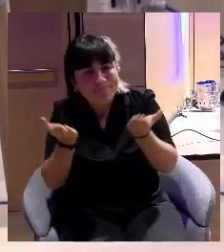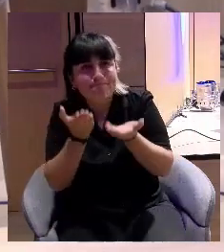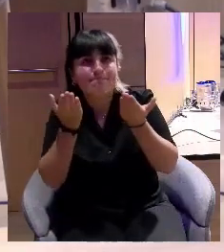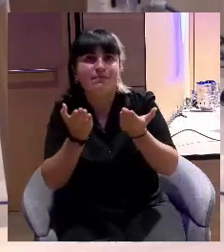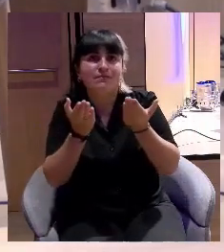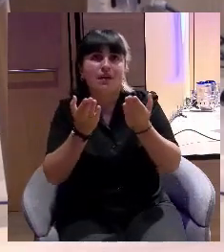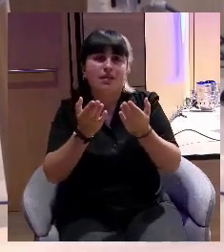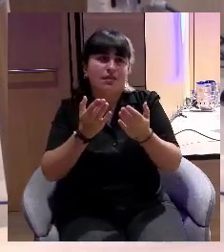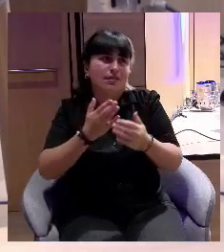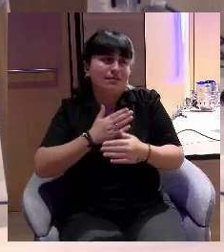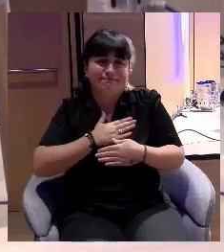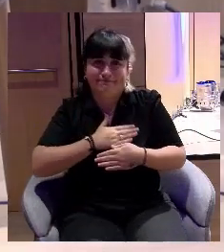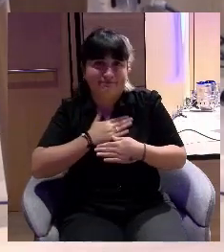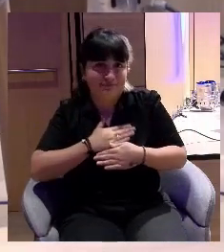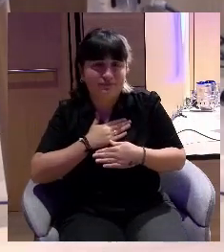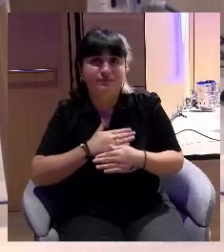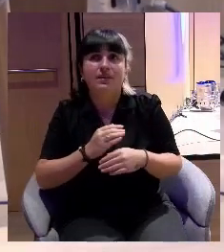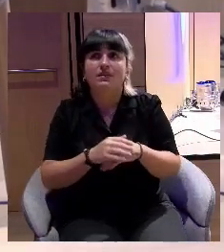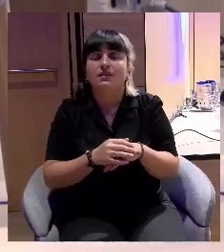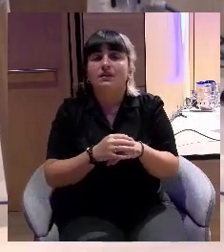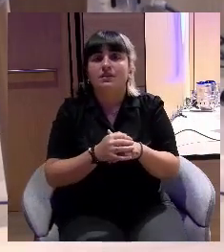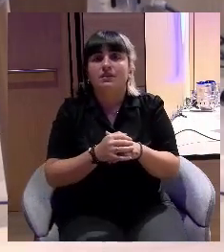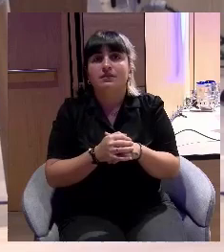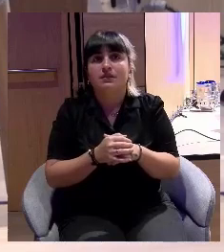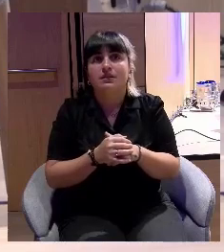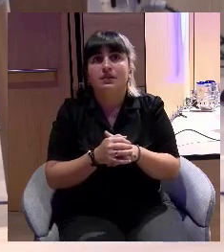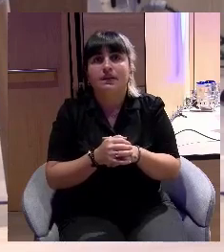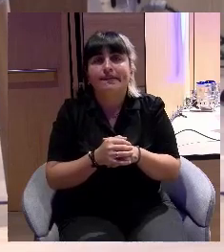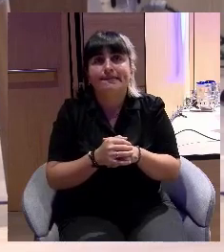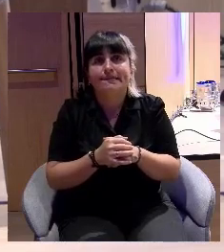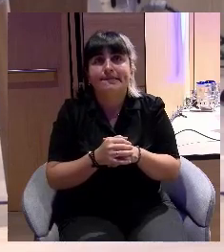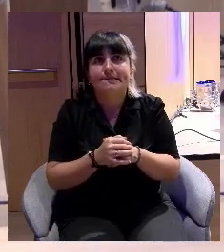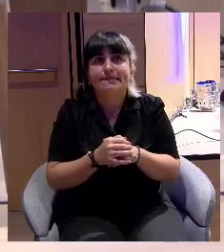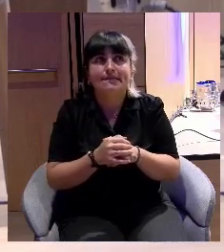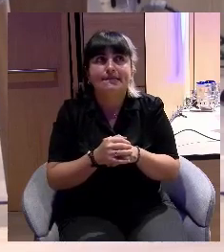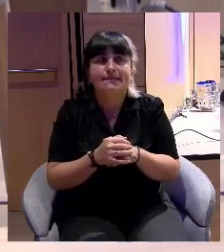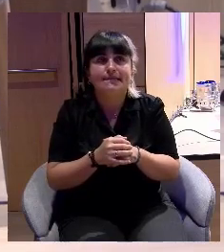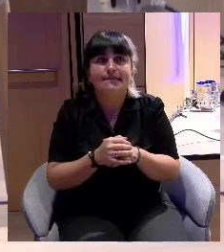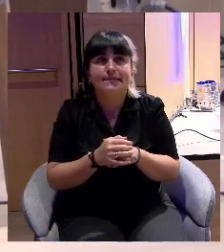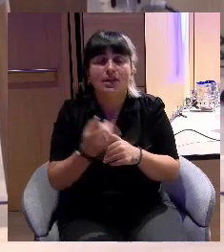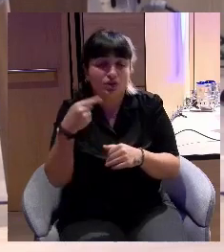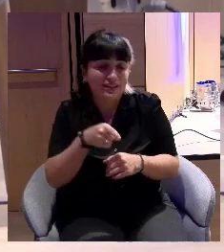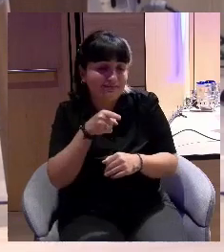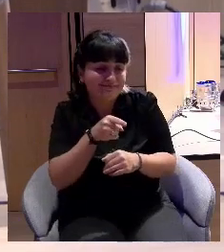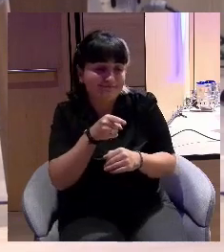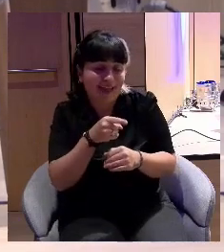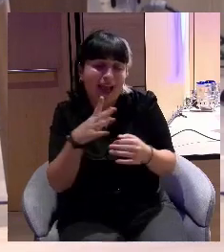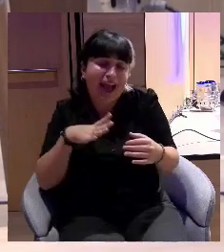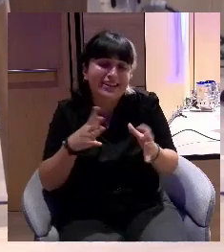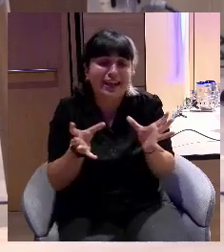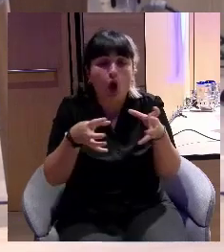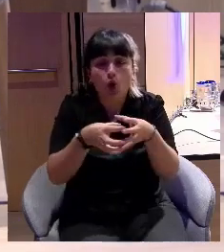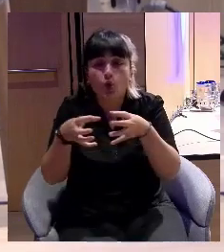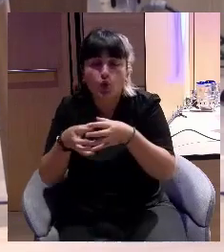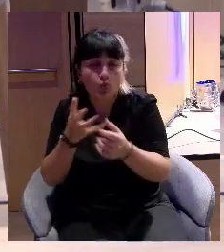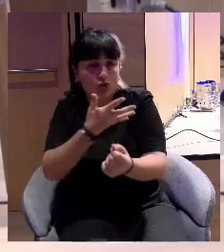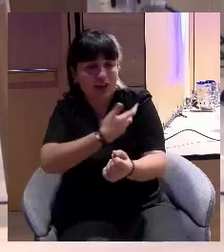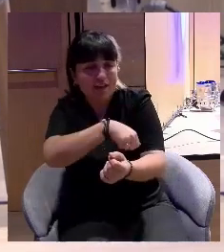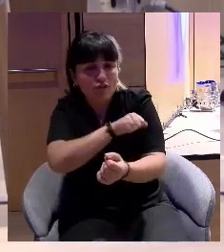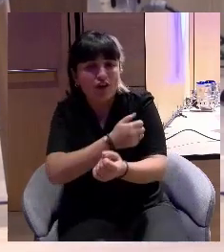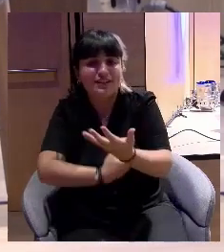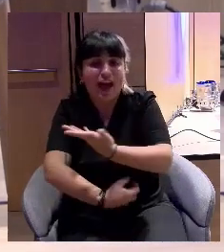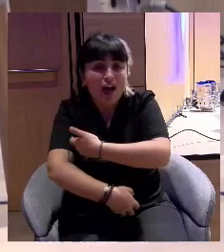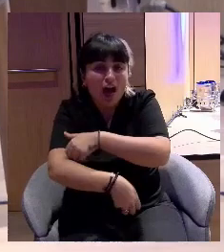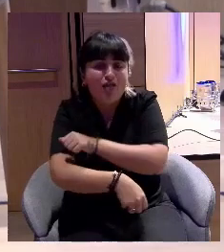siempre con ayudándonos, y creo que eso digamos, es clave, como el poder compartirnos